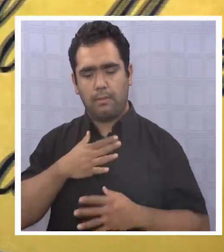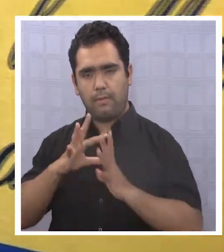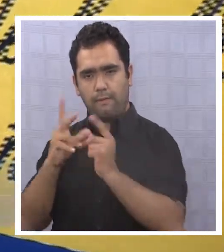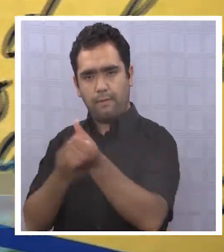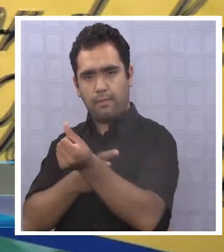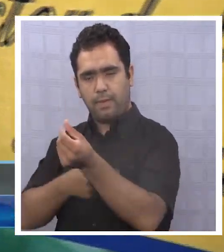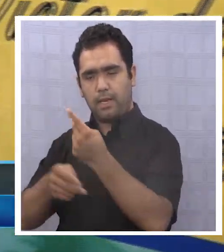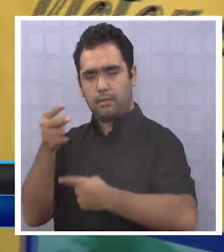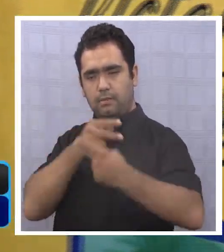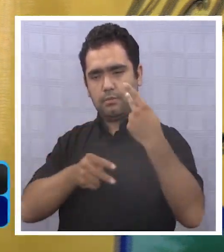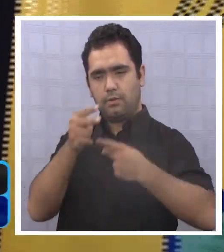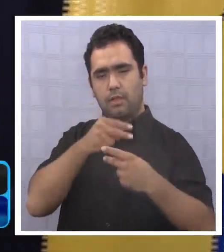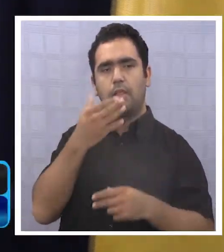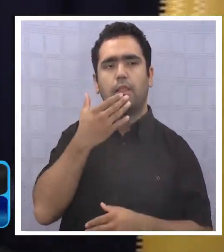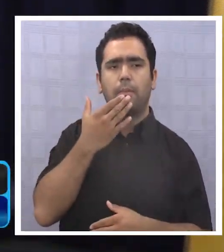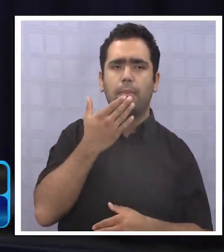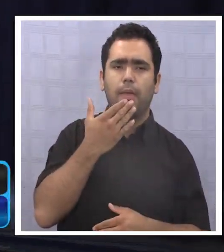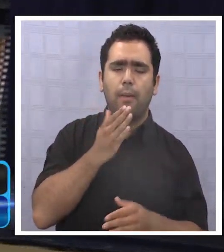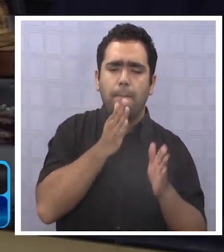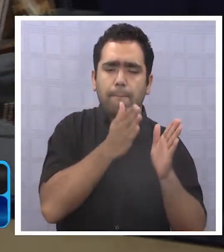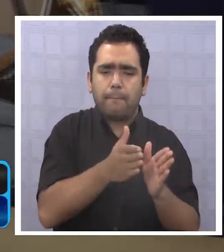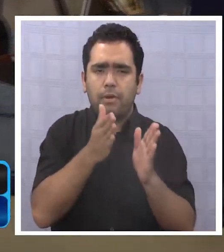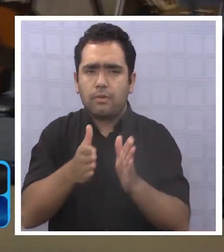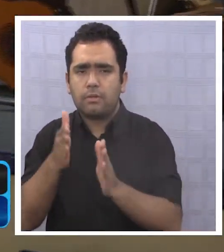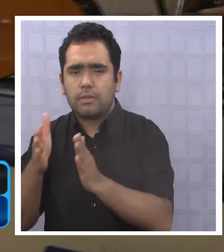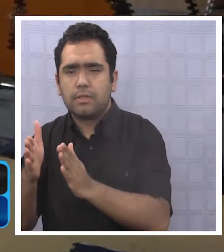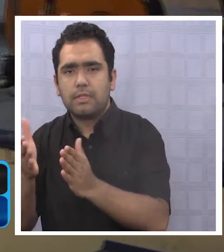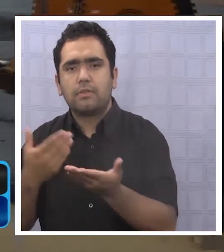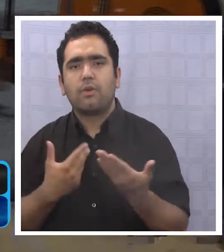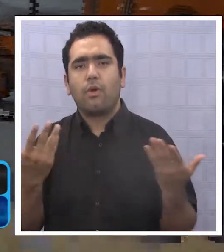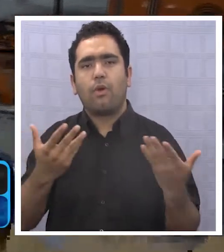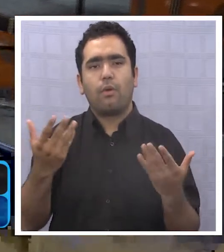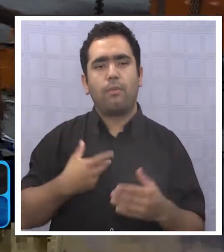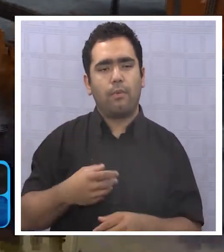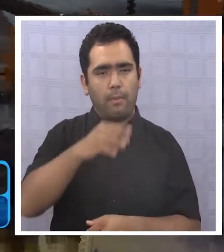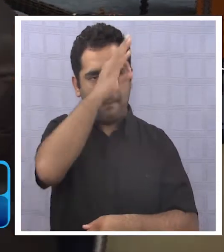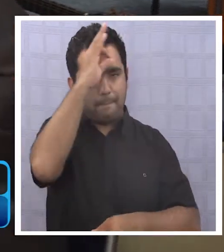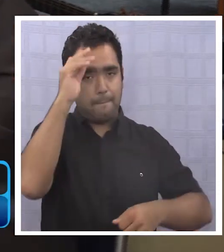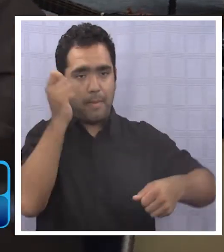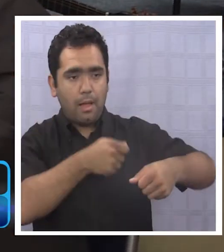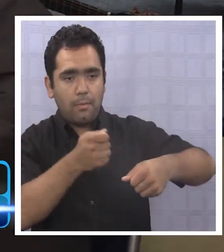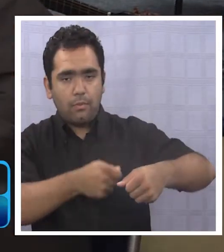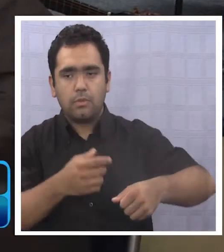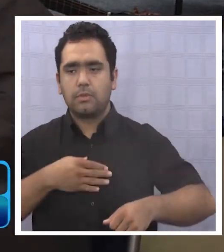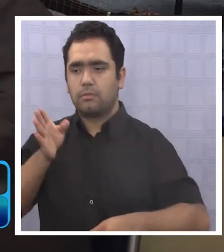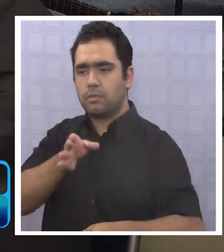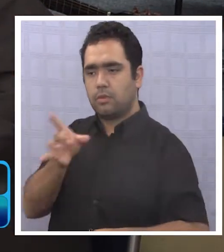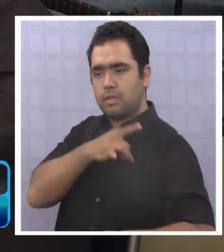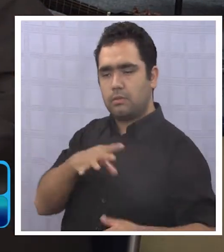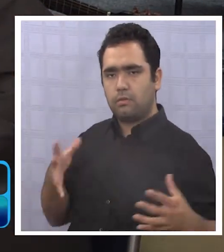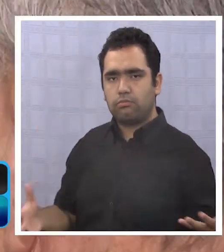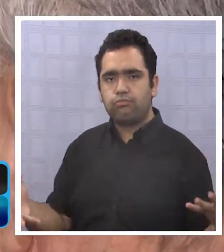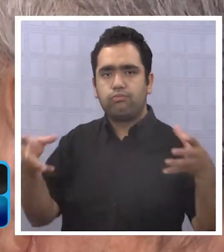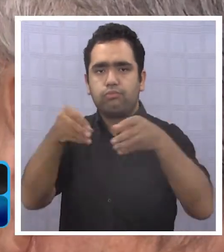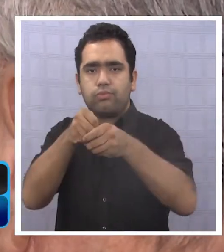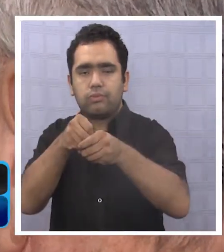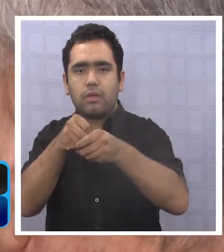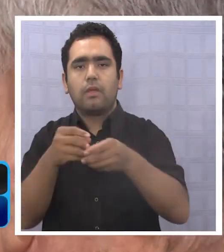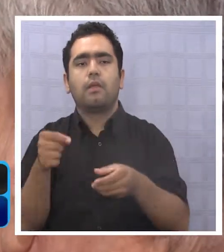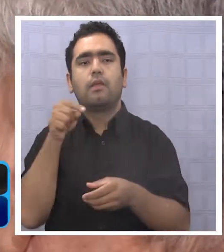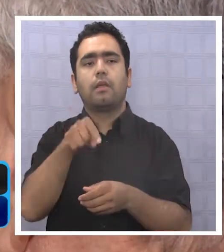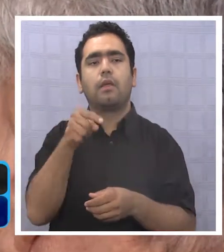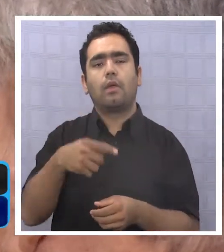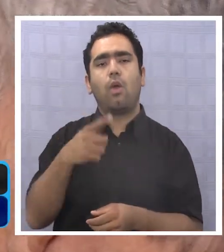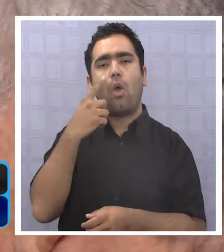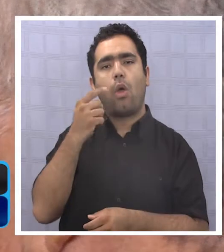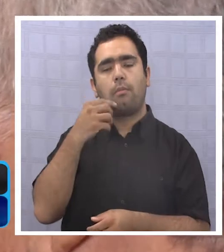Un relato que mezcla parte de su historia familiar con la del proceso de mestizaje entre chilenos y mapuches es el que escribió el empresario